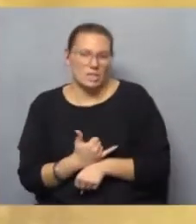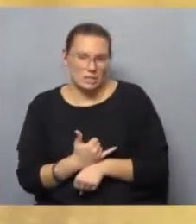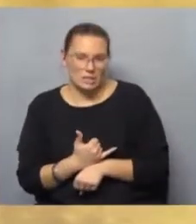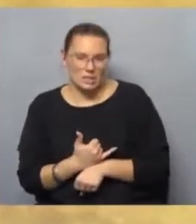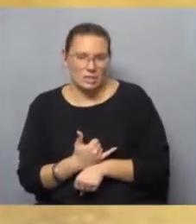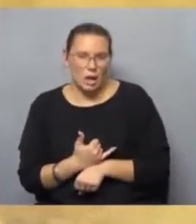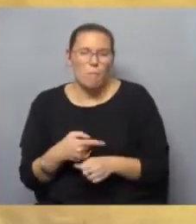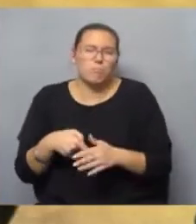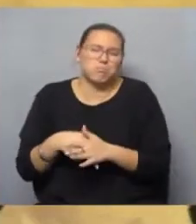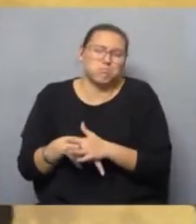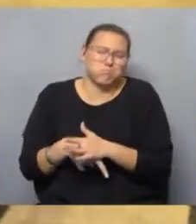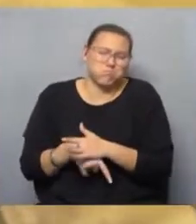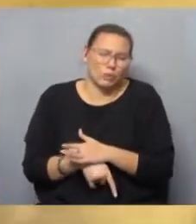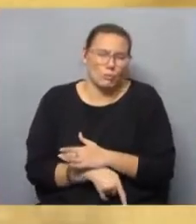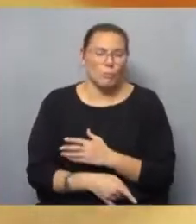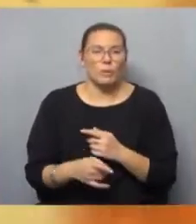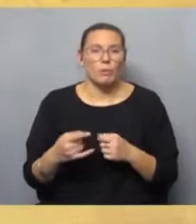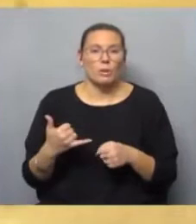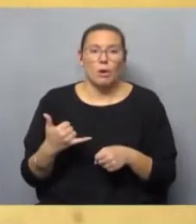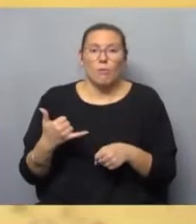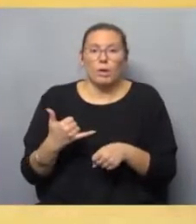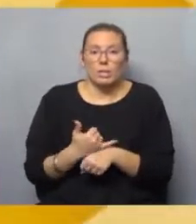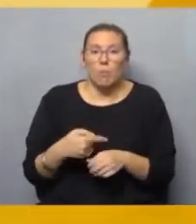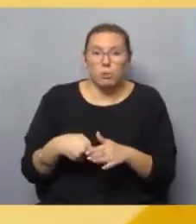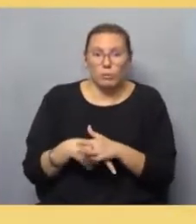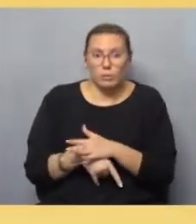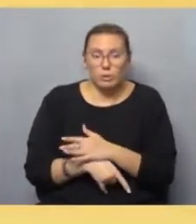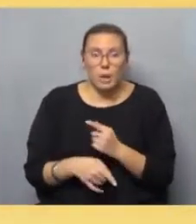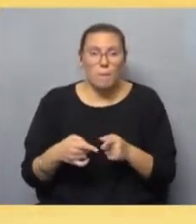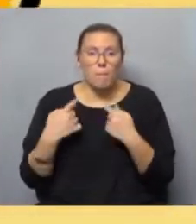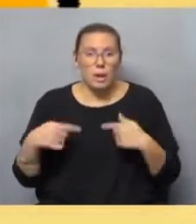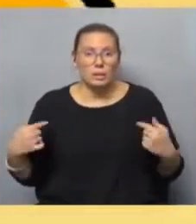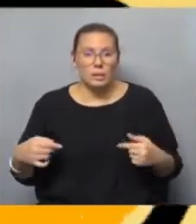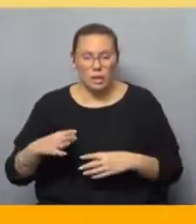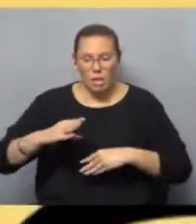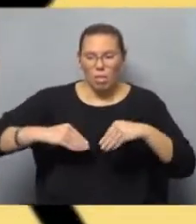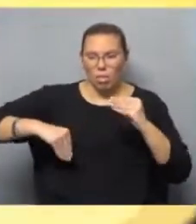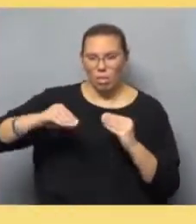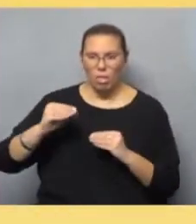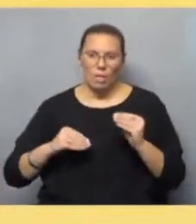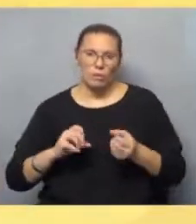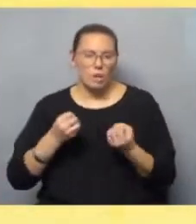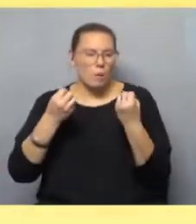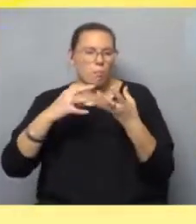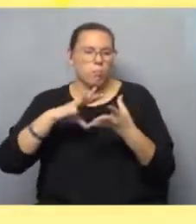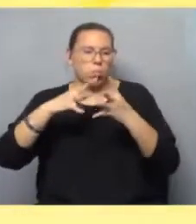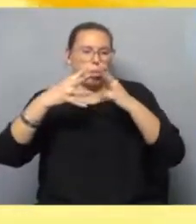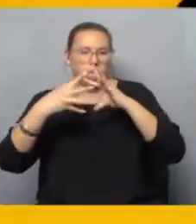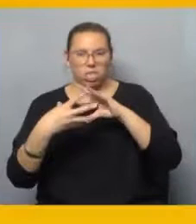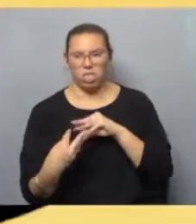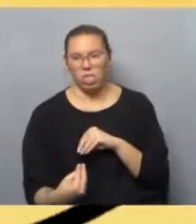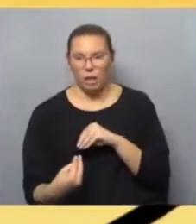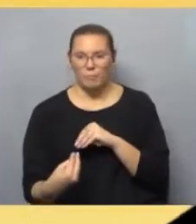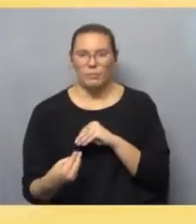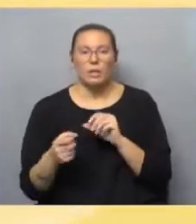en profundidad. Cuando las fallas se dan en profundidad, los materiales son dúctiles, entonces se deforman y quedan, digamos, los